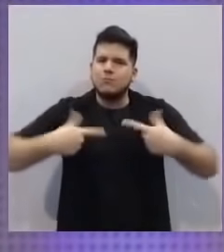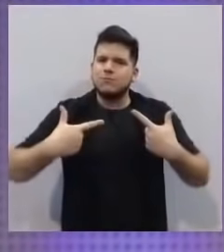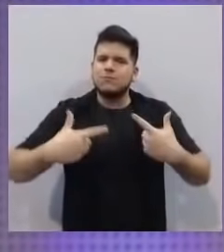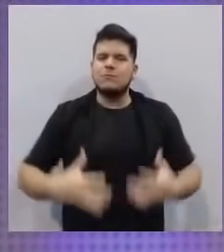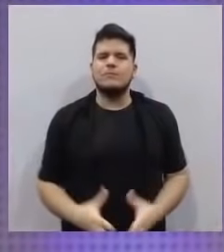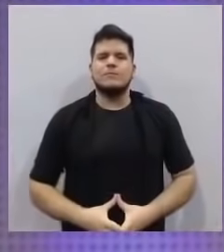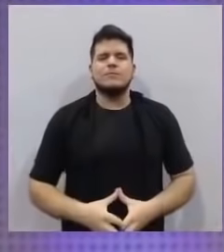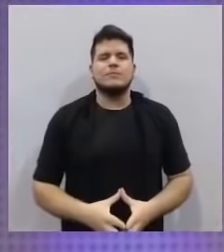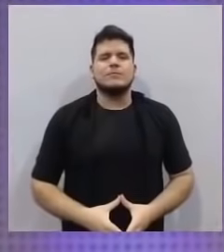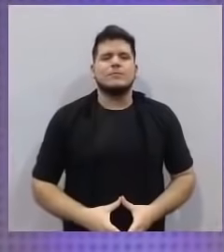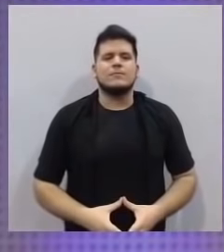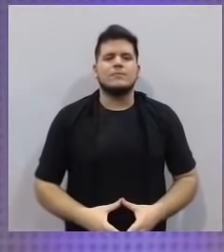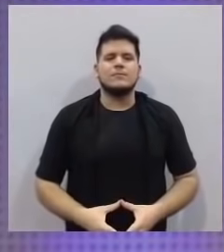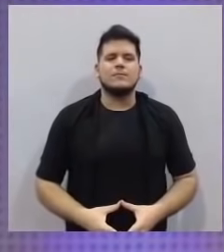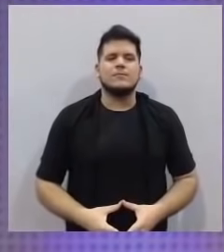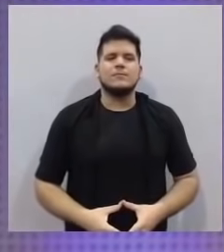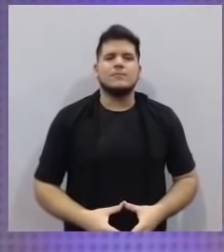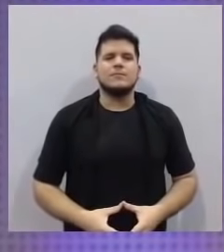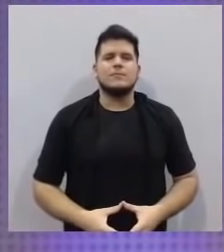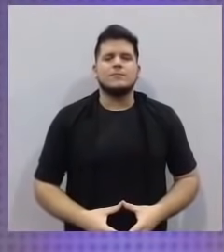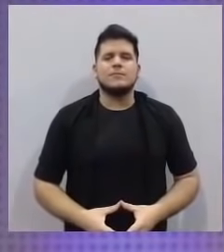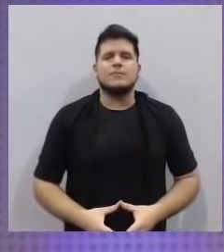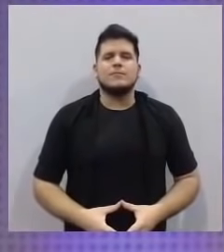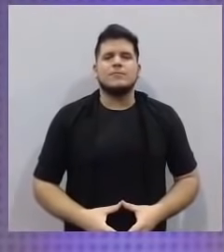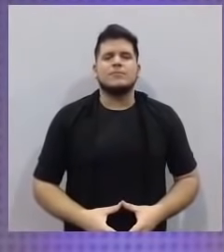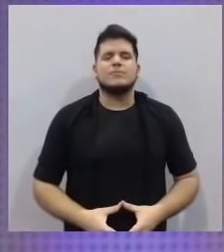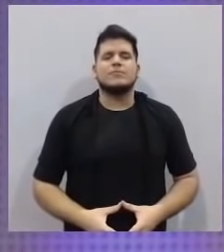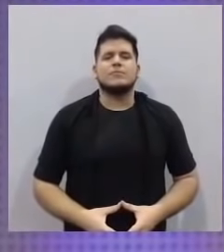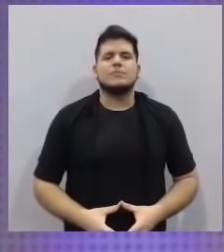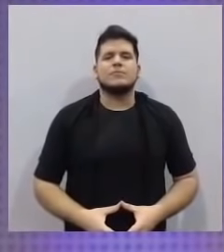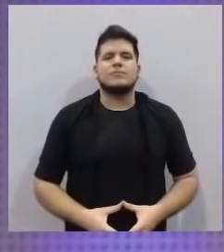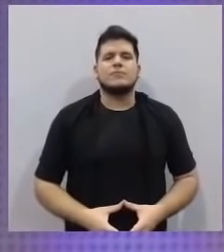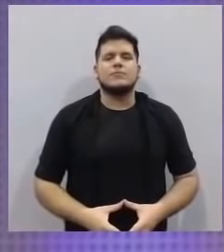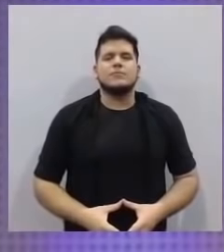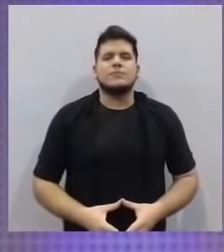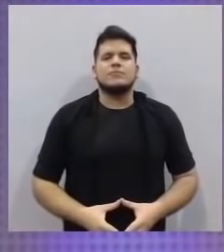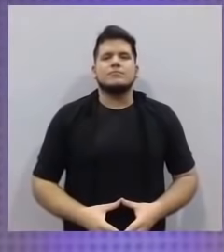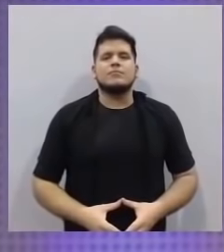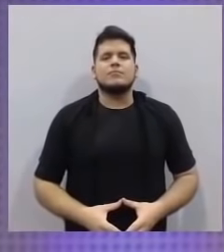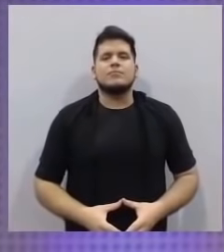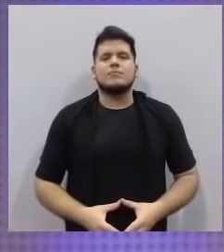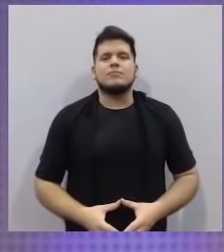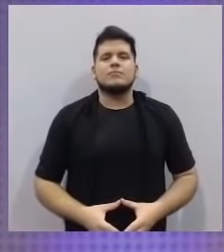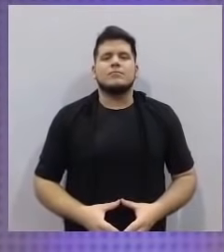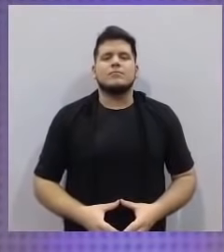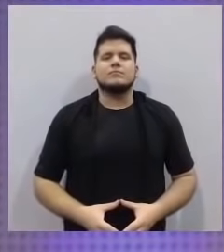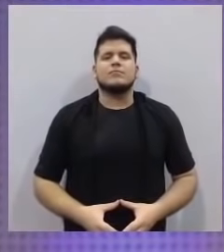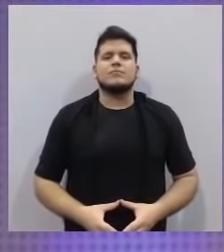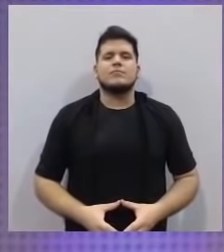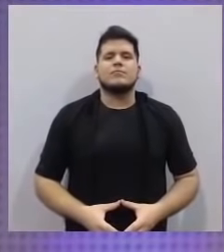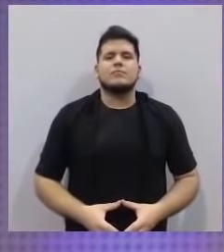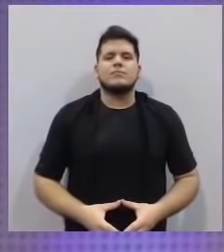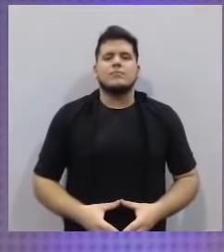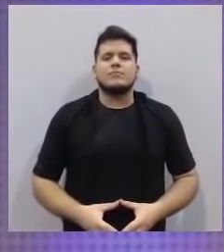ustedes y yo estamos por méritos de cristo jesús así que saber que el reino de dios es